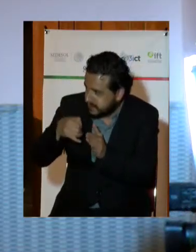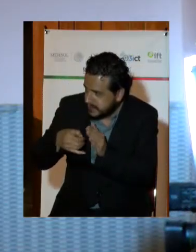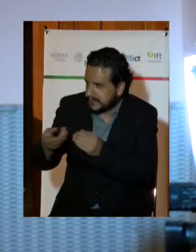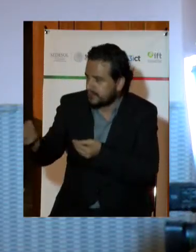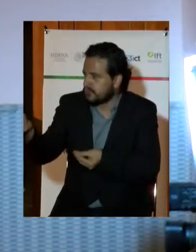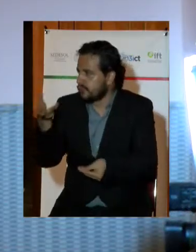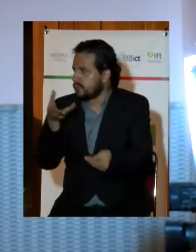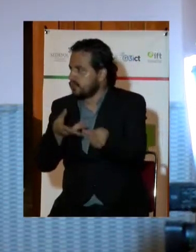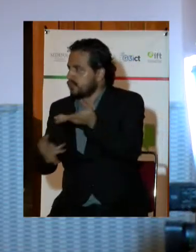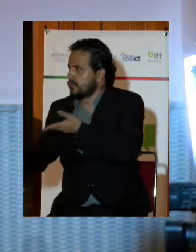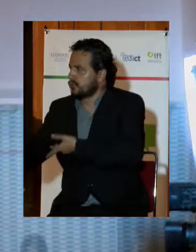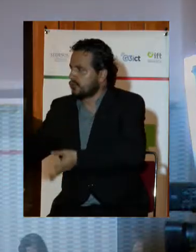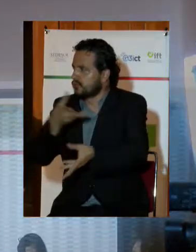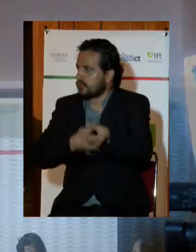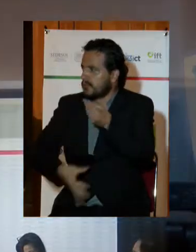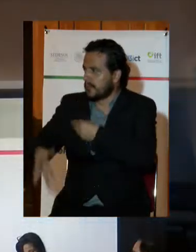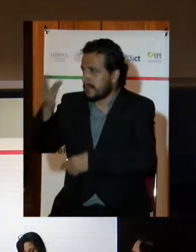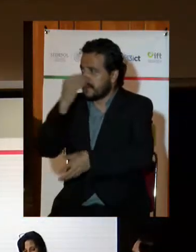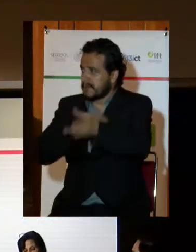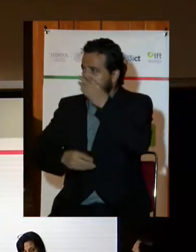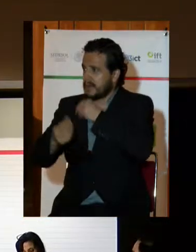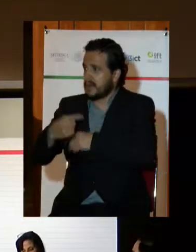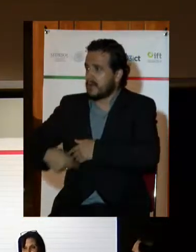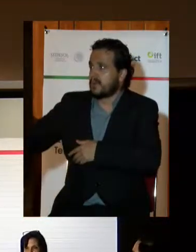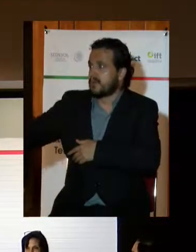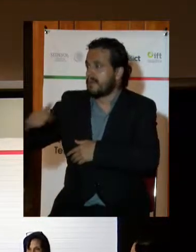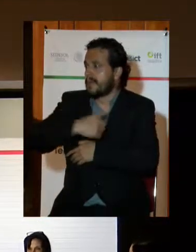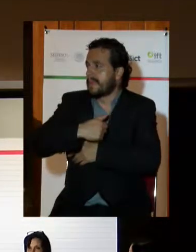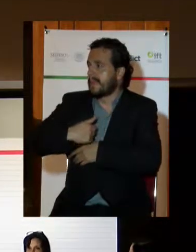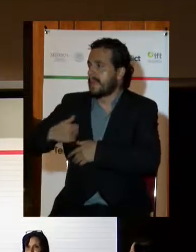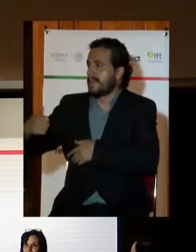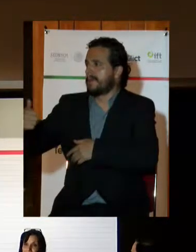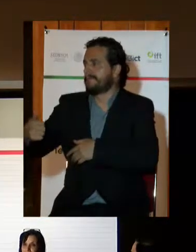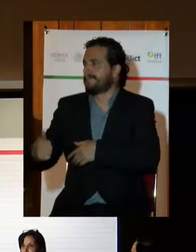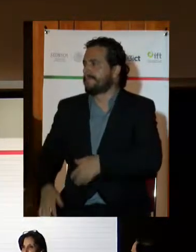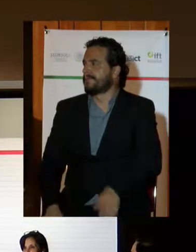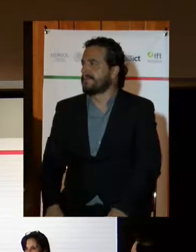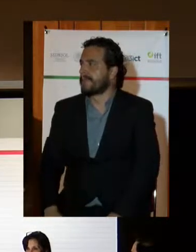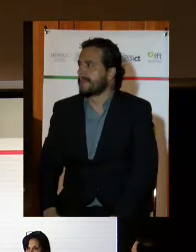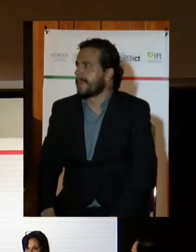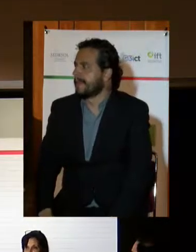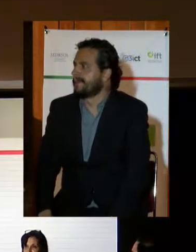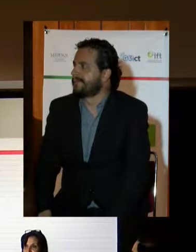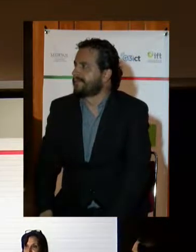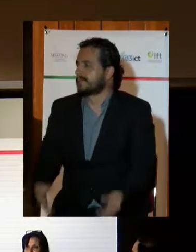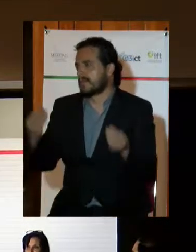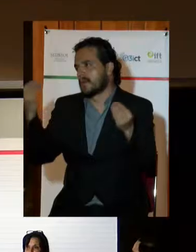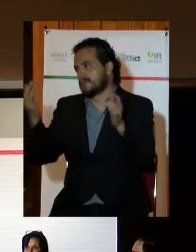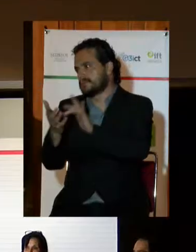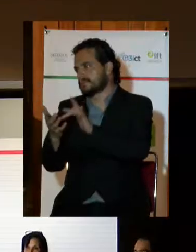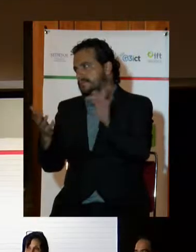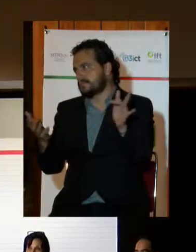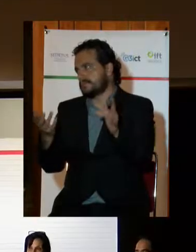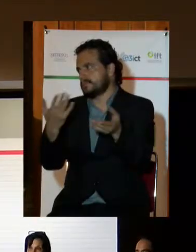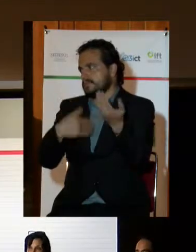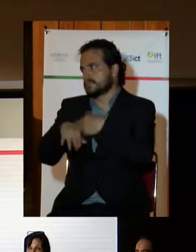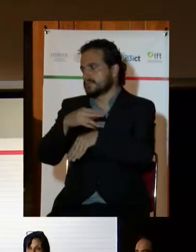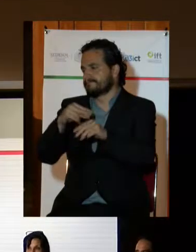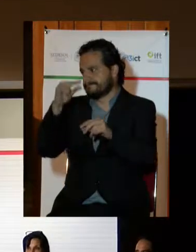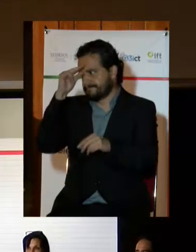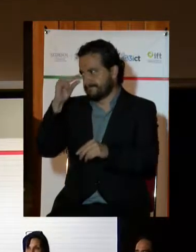lo que queremos, ¿no? Más que conversaciones aisladas, un diálogo común para,